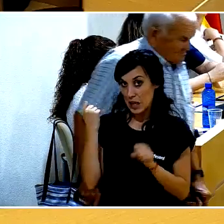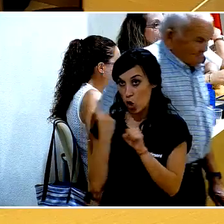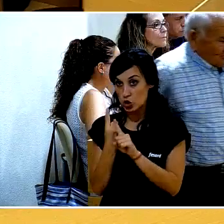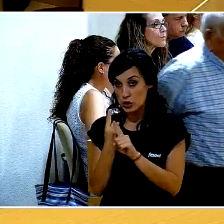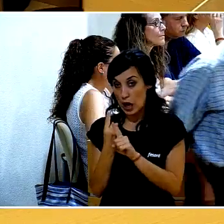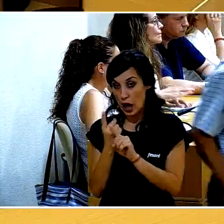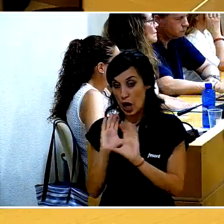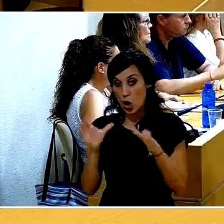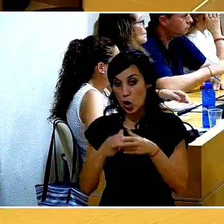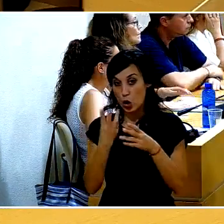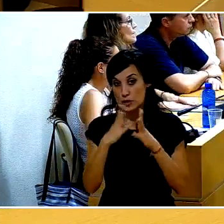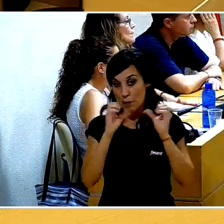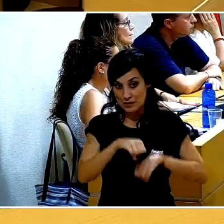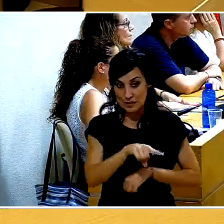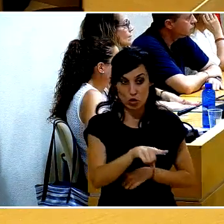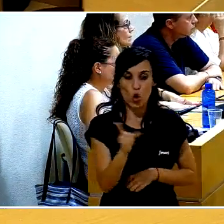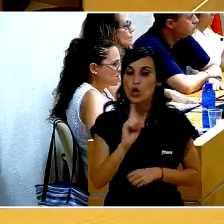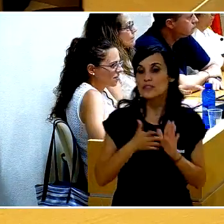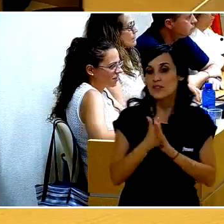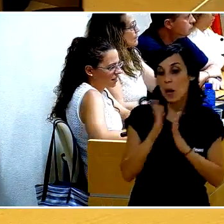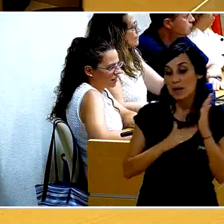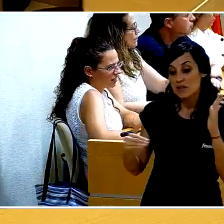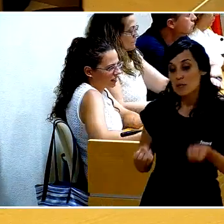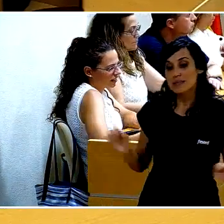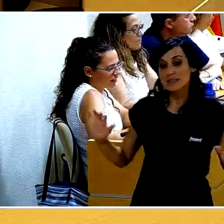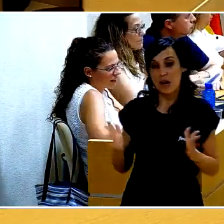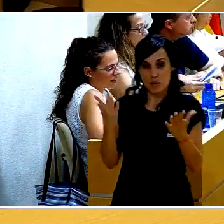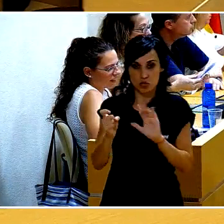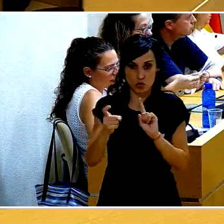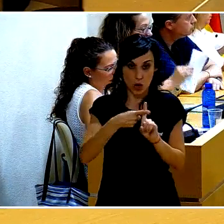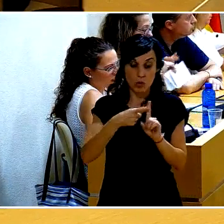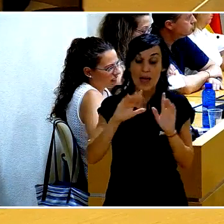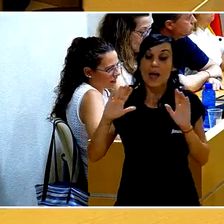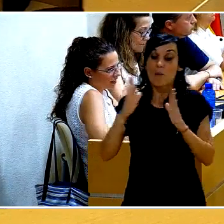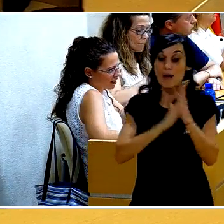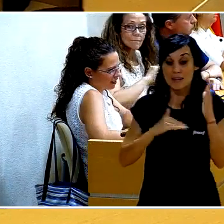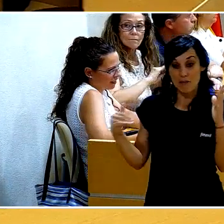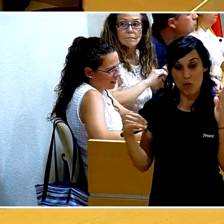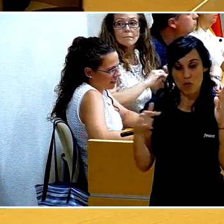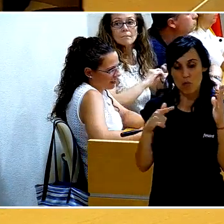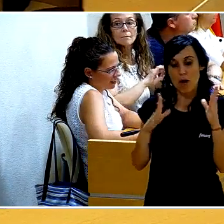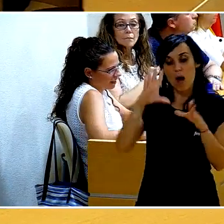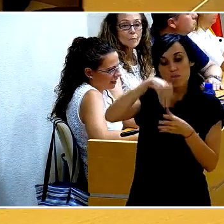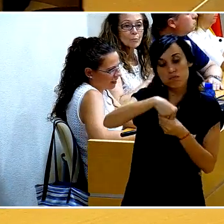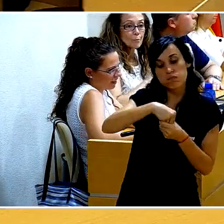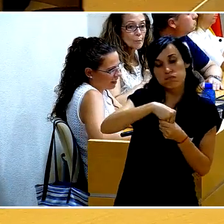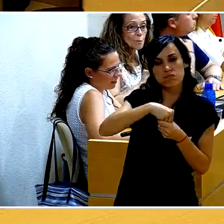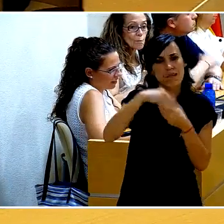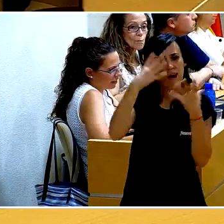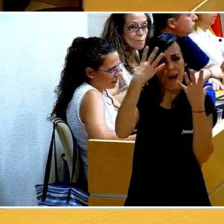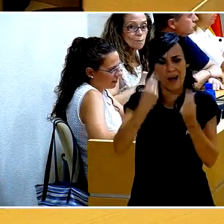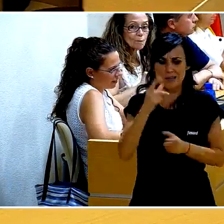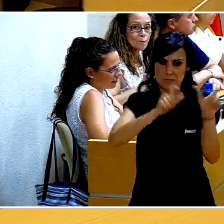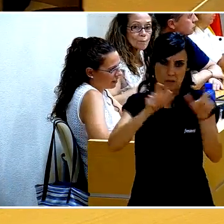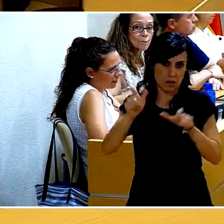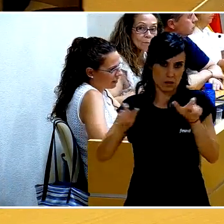no. Es Plataforma de Salvemos la Cruz. Esa plataforma agrupa montones de